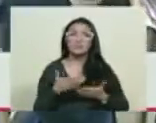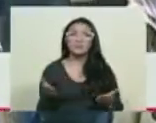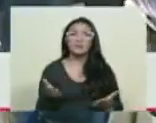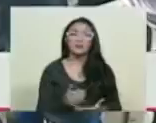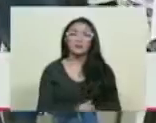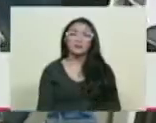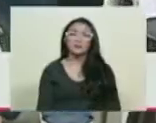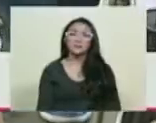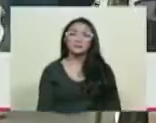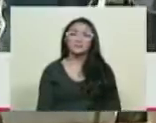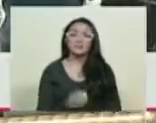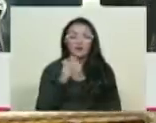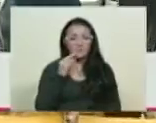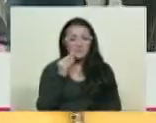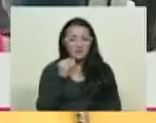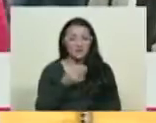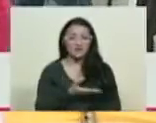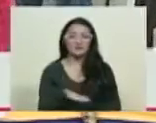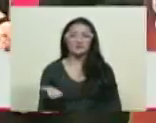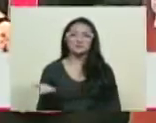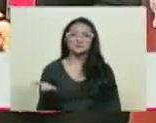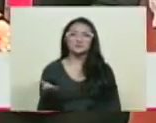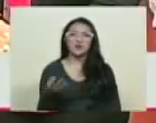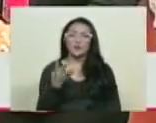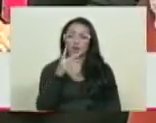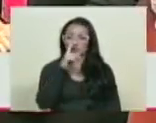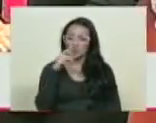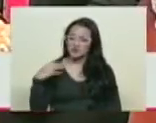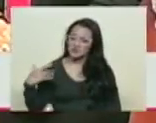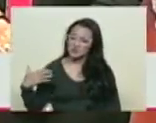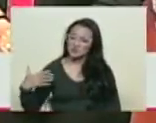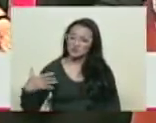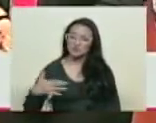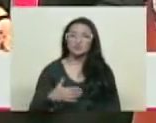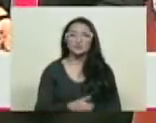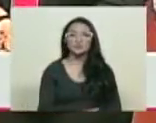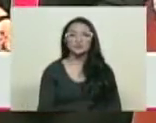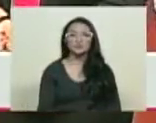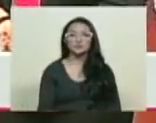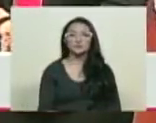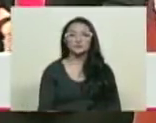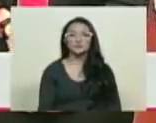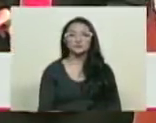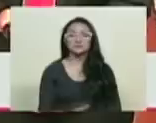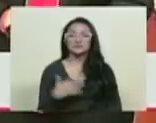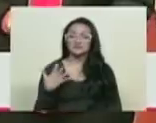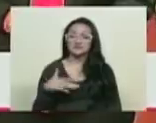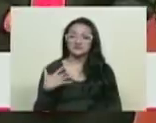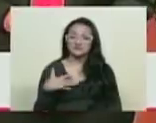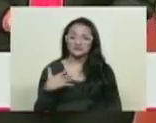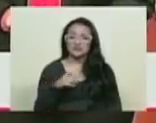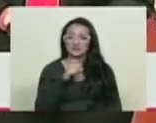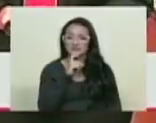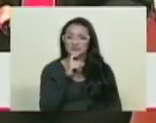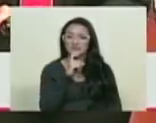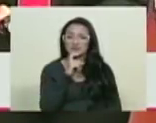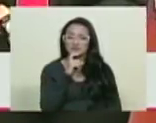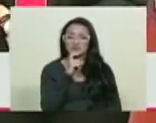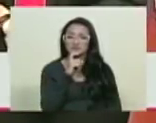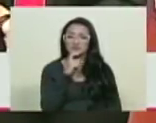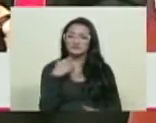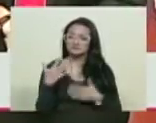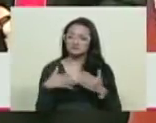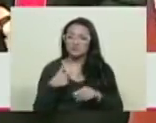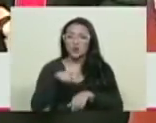y con la experiencia de estos cuatro años que pesan poderosamente para qué hablamos